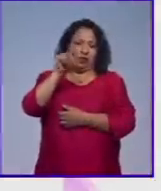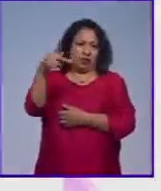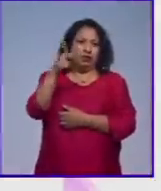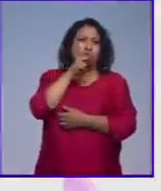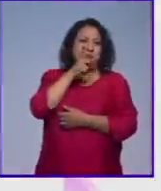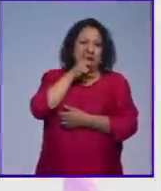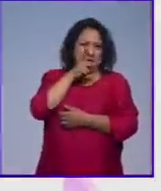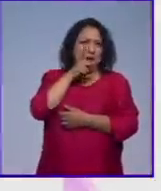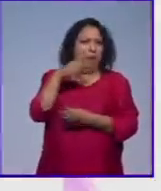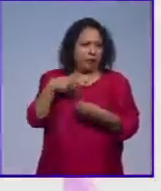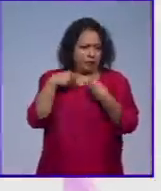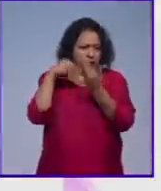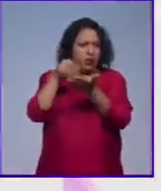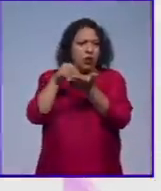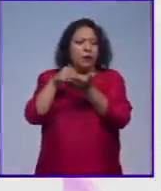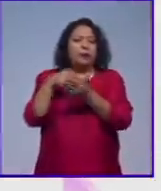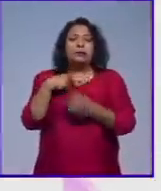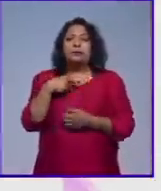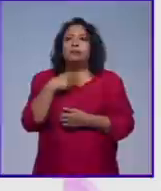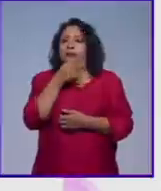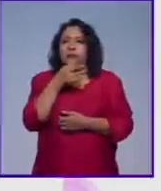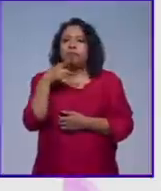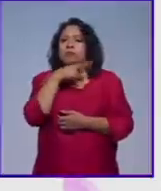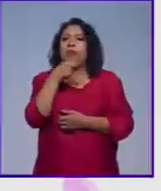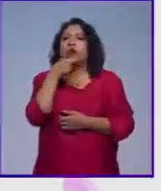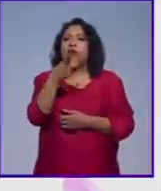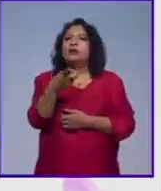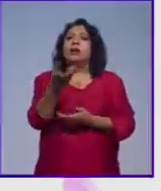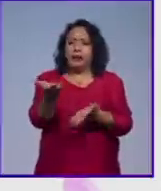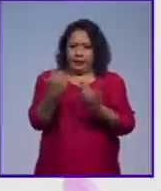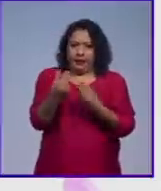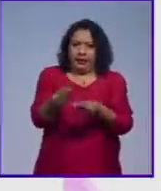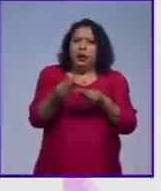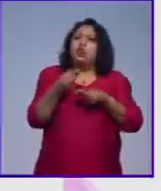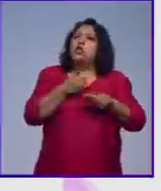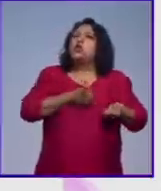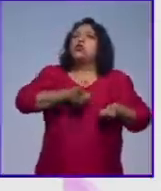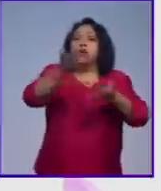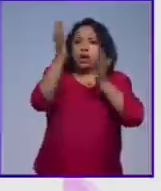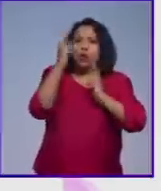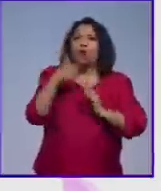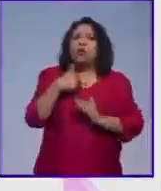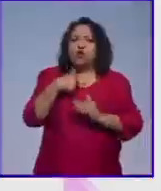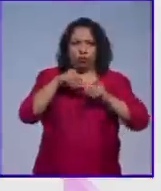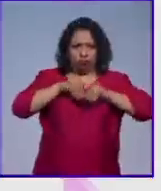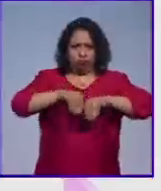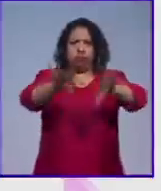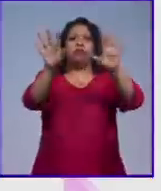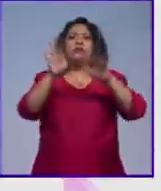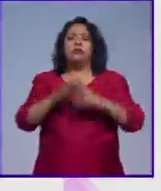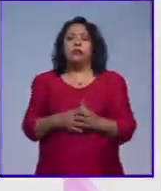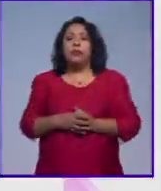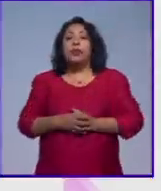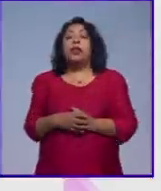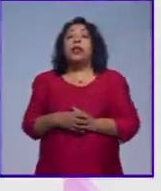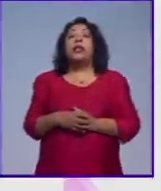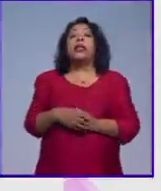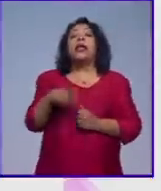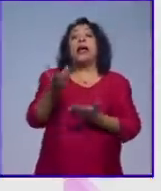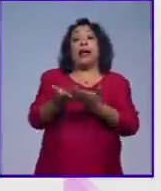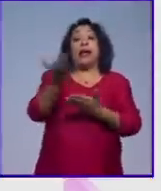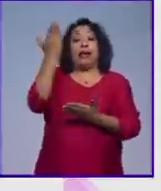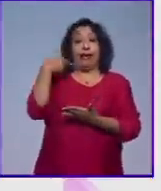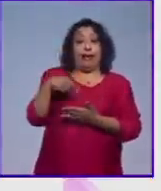padre. Y entonces inmediatamente dijo, dámelo, yo me lo llevo y yo te lo publico. Y era, en